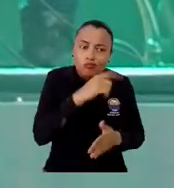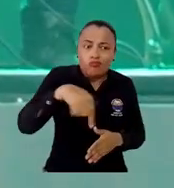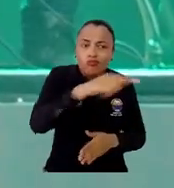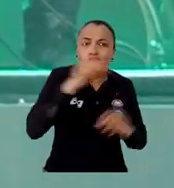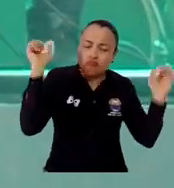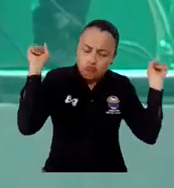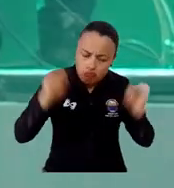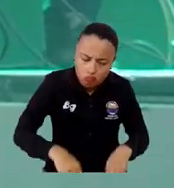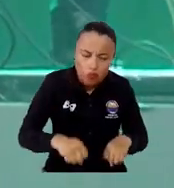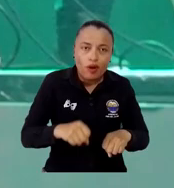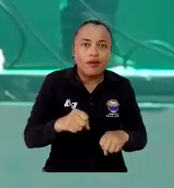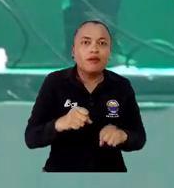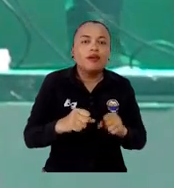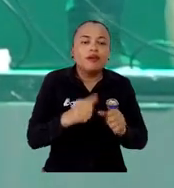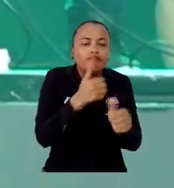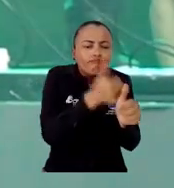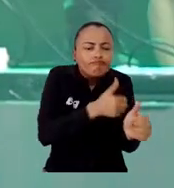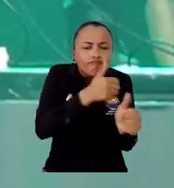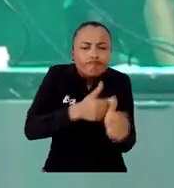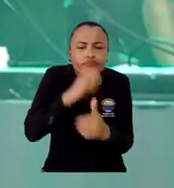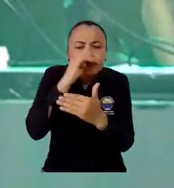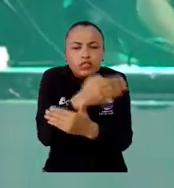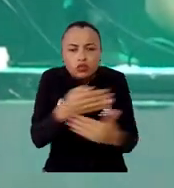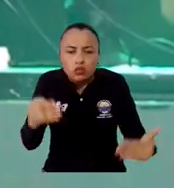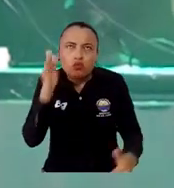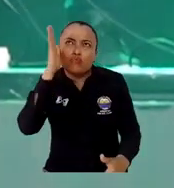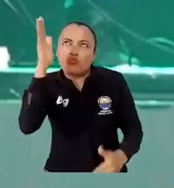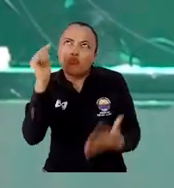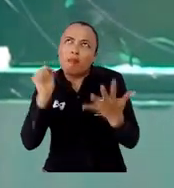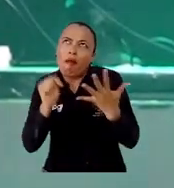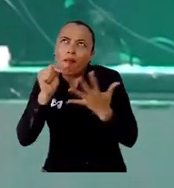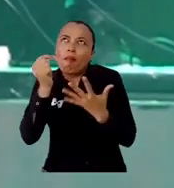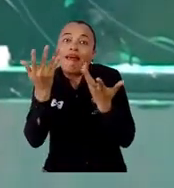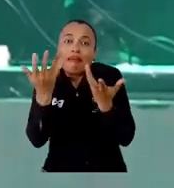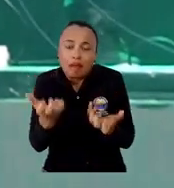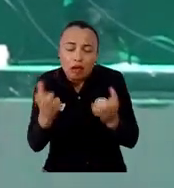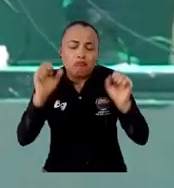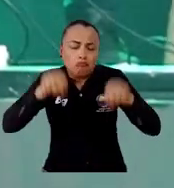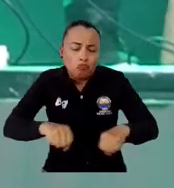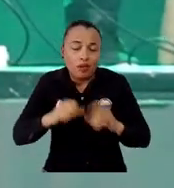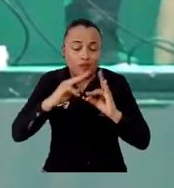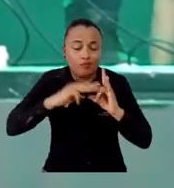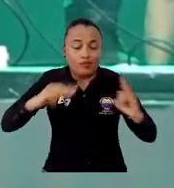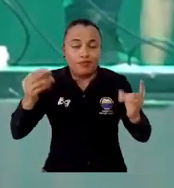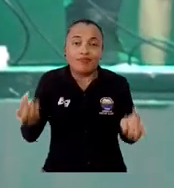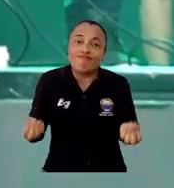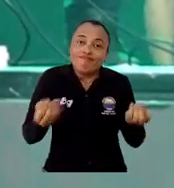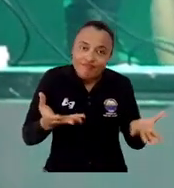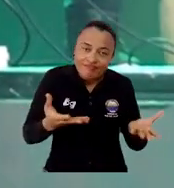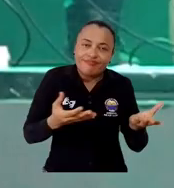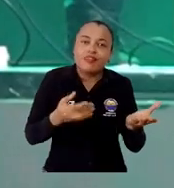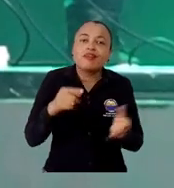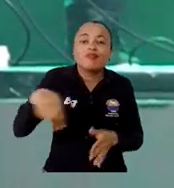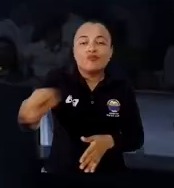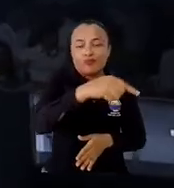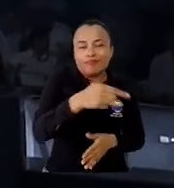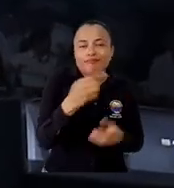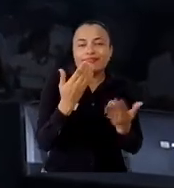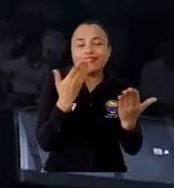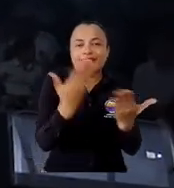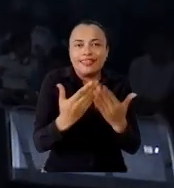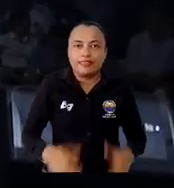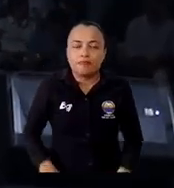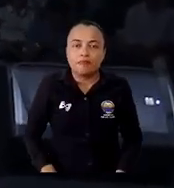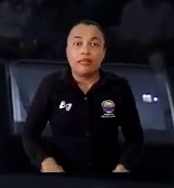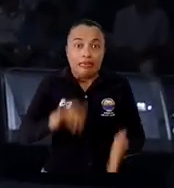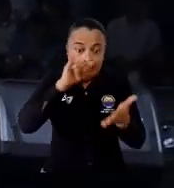y tienen la posibilidad de que cada niño sea lo que quiere ser gracias a esta universidad, gracias a